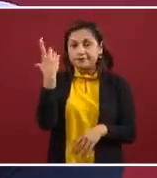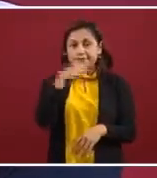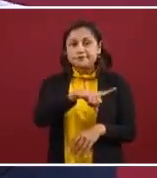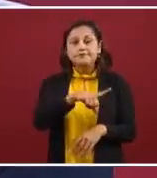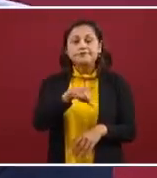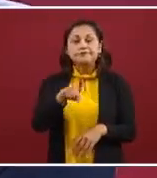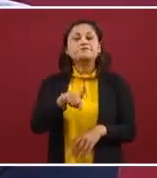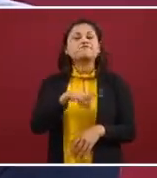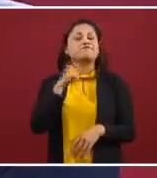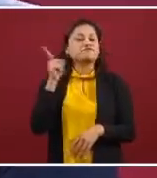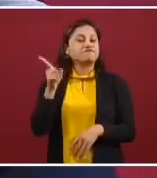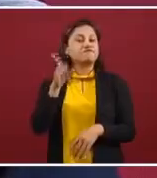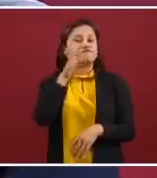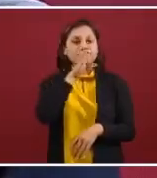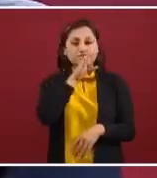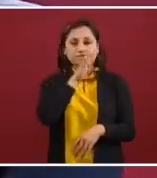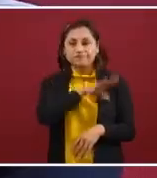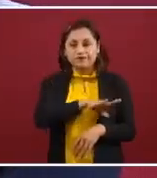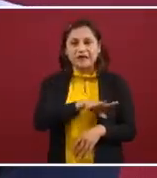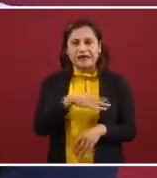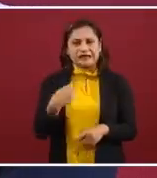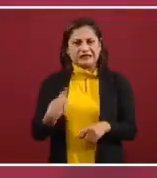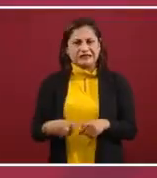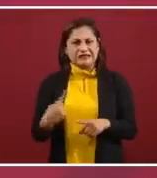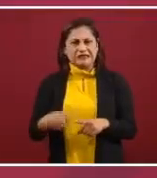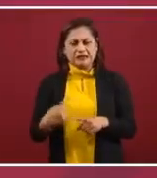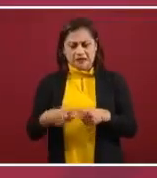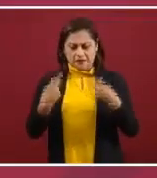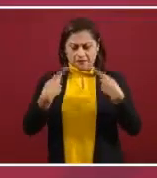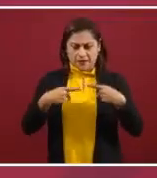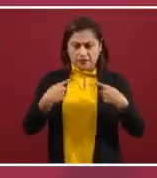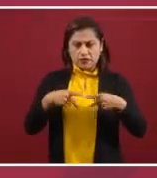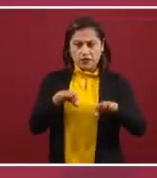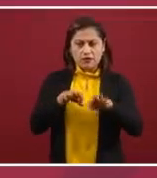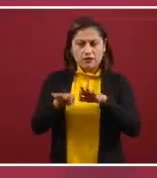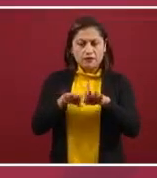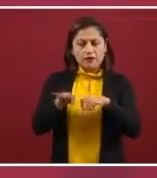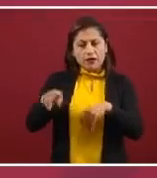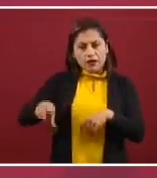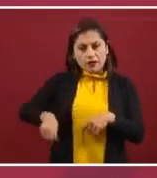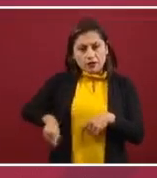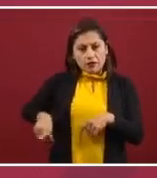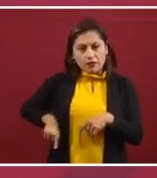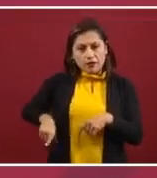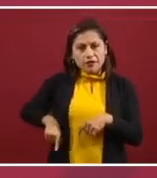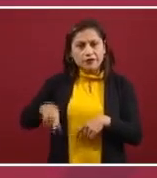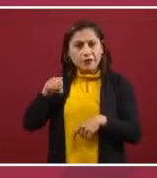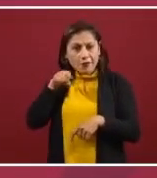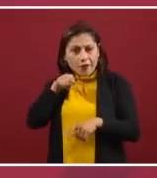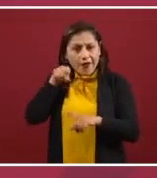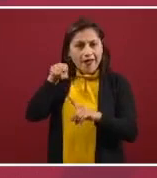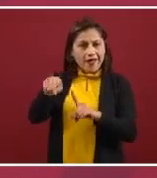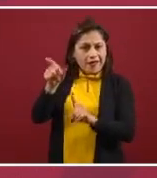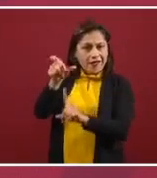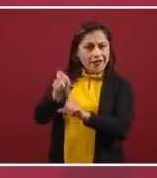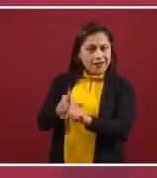condenable el que sea el funcionario público el corrupto,